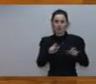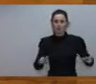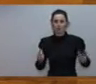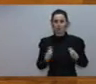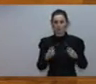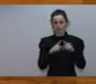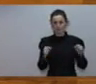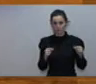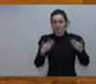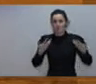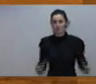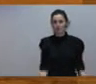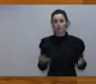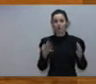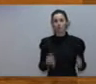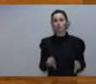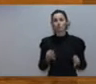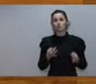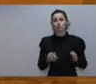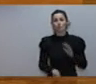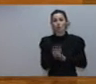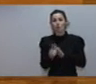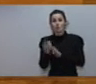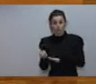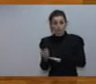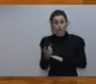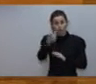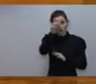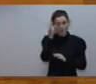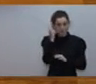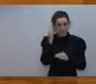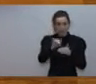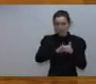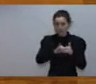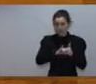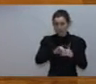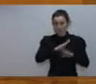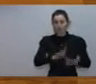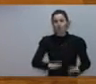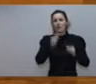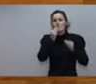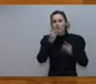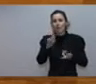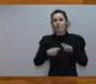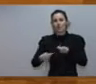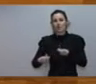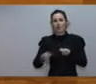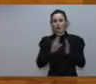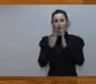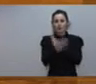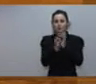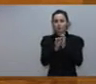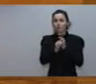Para apoyar a los y las productoras más próximos hay que facilitar la comercialización a través de los canales cortos